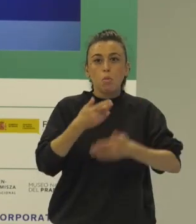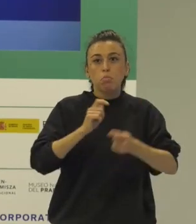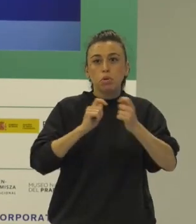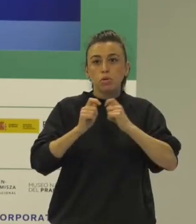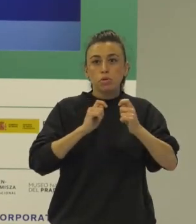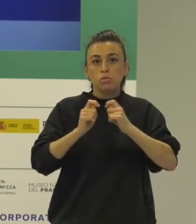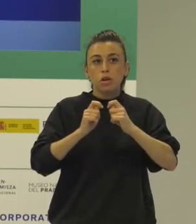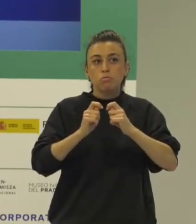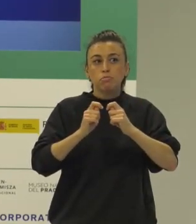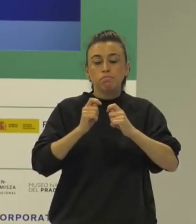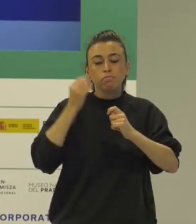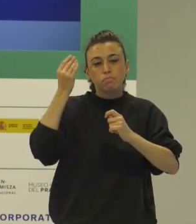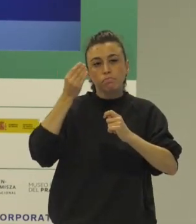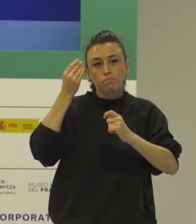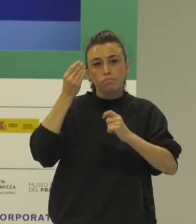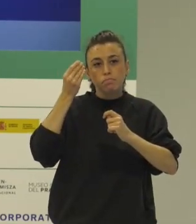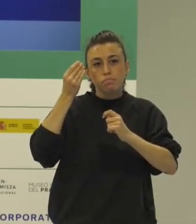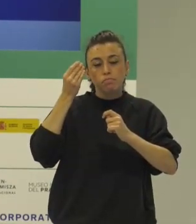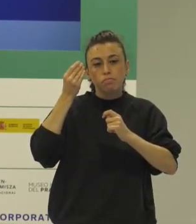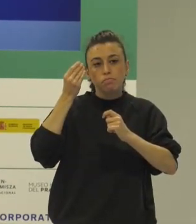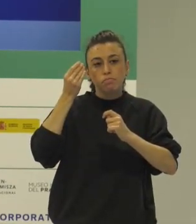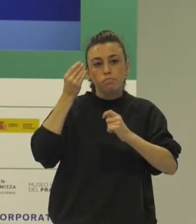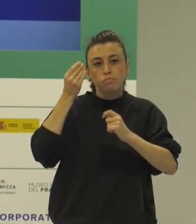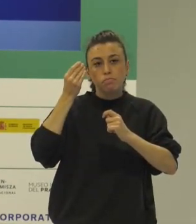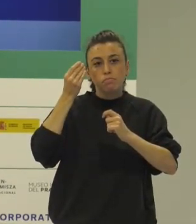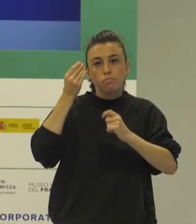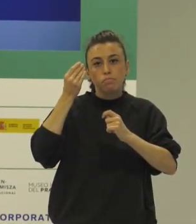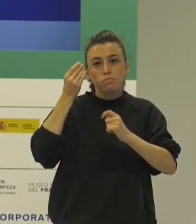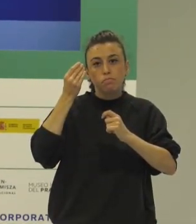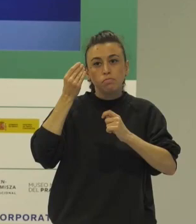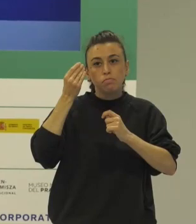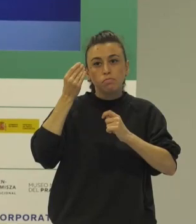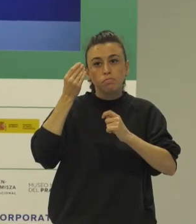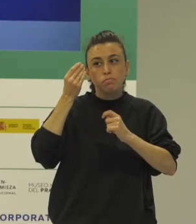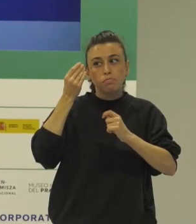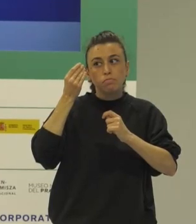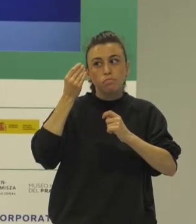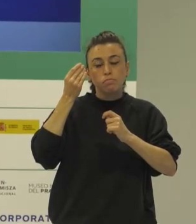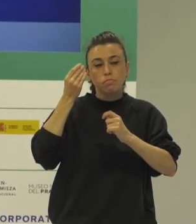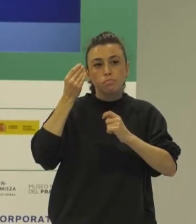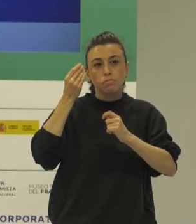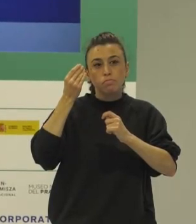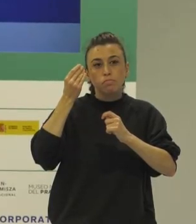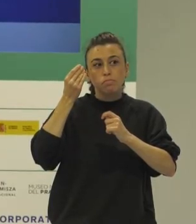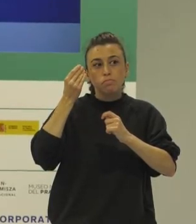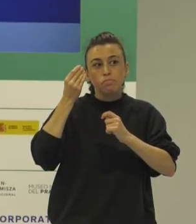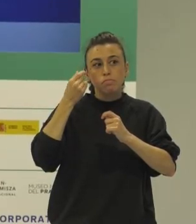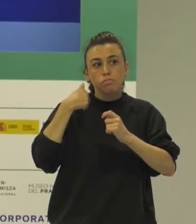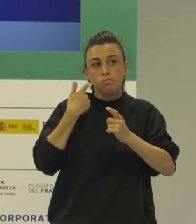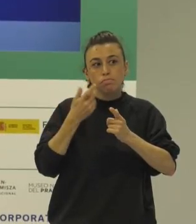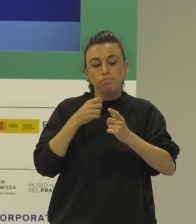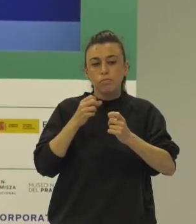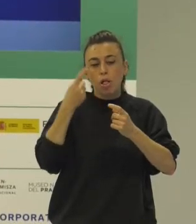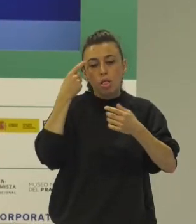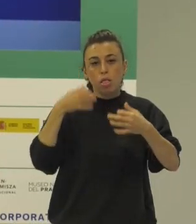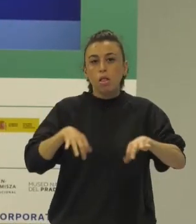guardia totalmente y no dimensionamos hasta el punto que nos iba a llevar. Y fue eso, la rebeldía